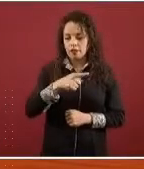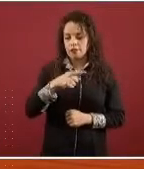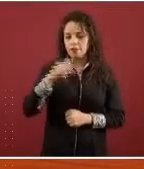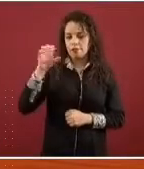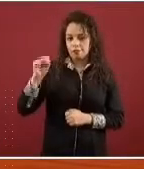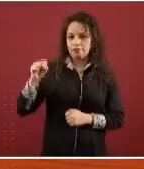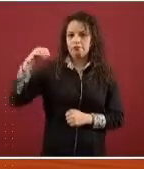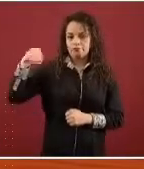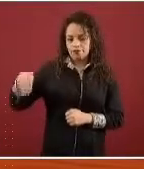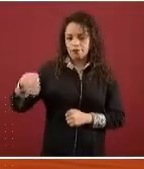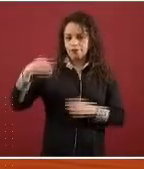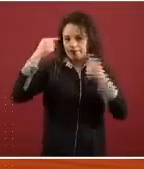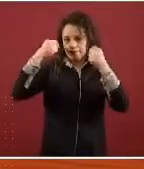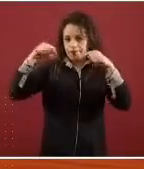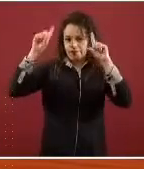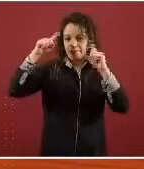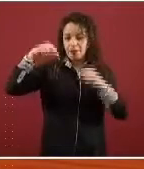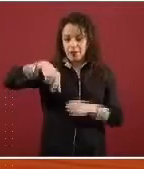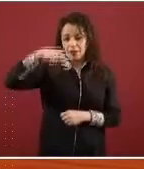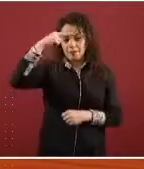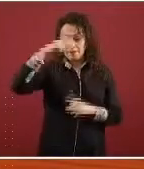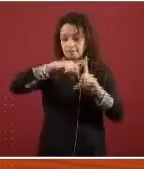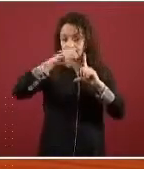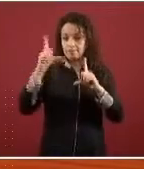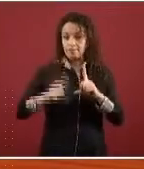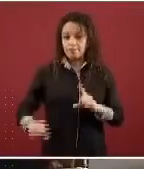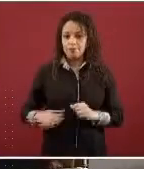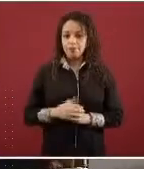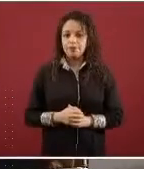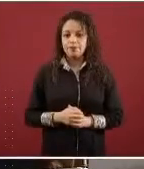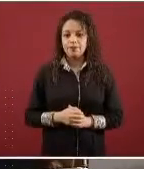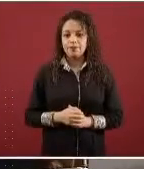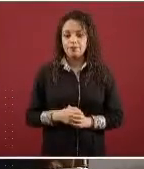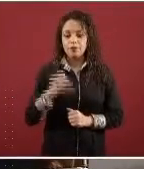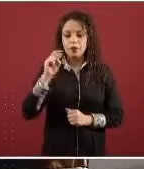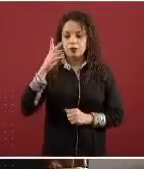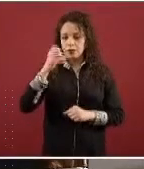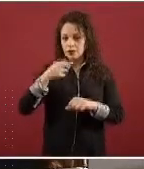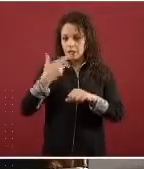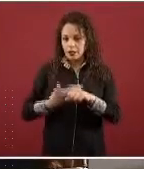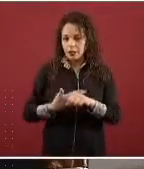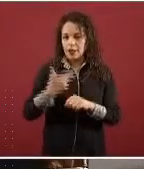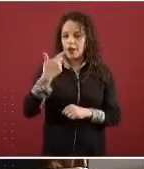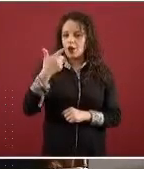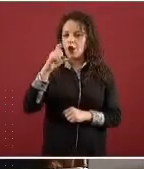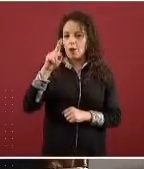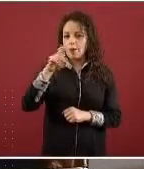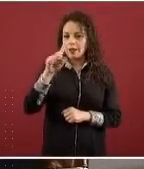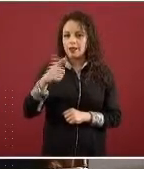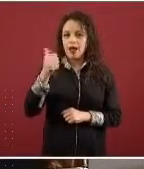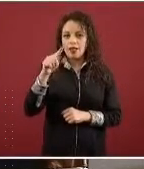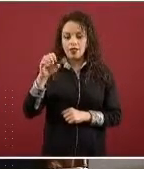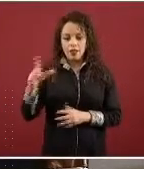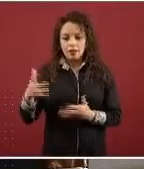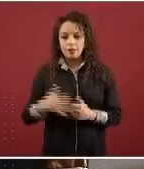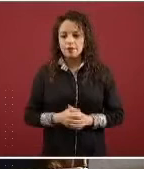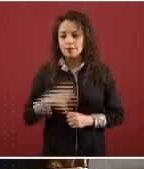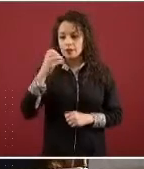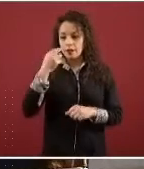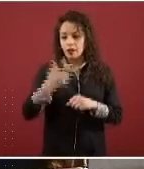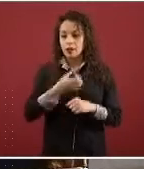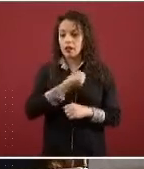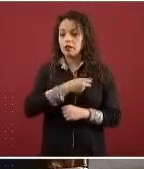Armada de México, señor subsecretario doctor López-Gatell, señor secretario de Salud, el